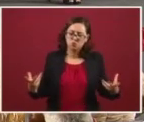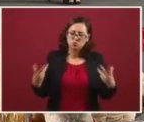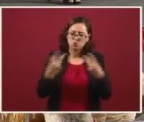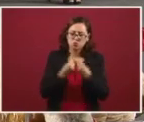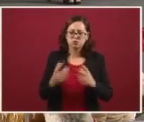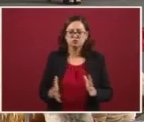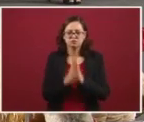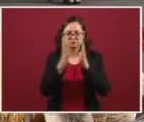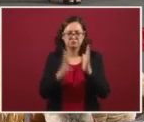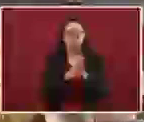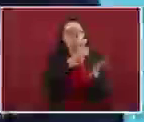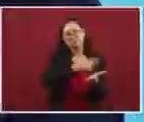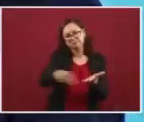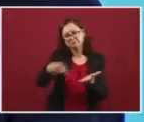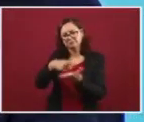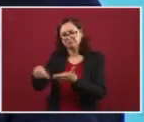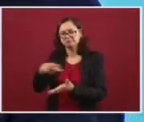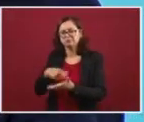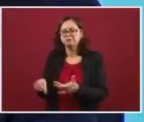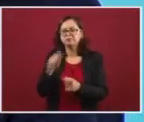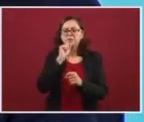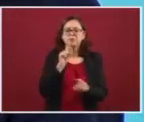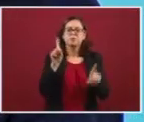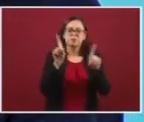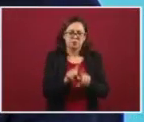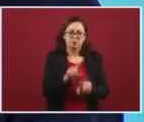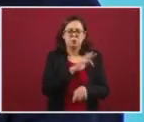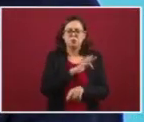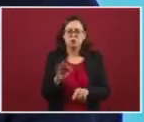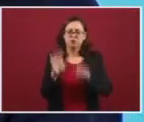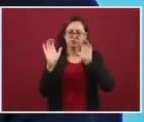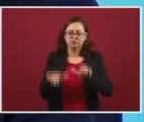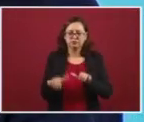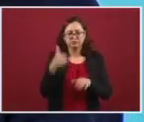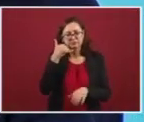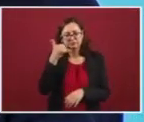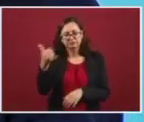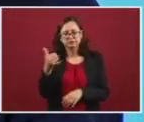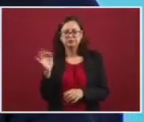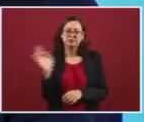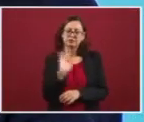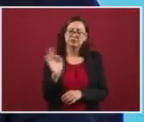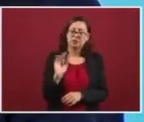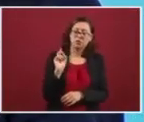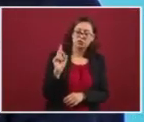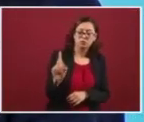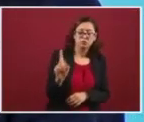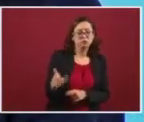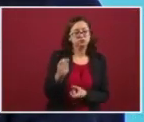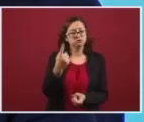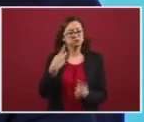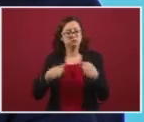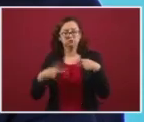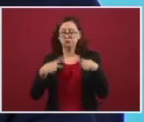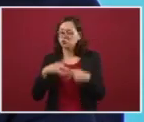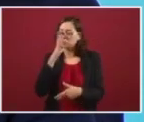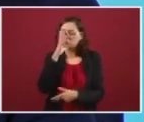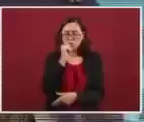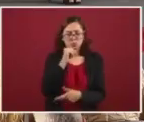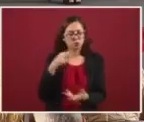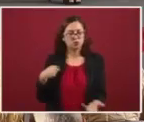estas subastas de joyas. También lo pueden hacer vía telefónica, quien no pueda asistir a Los Pinos el domingo, que esté en el